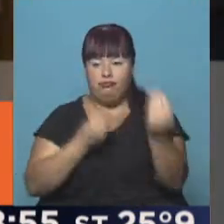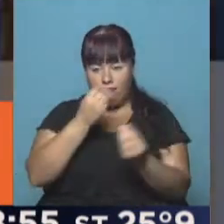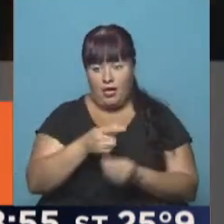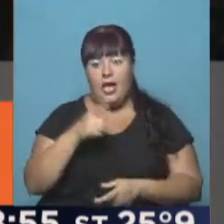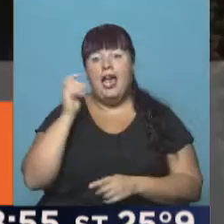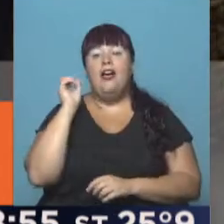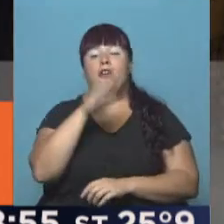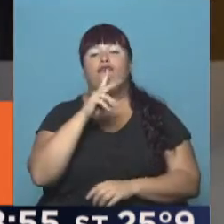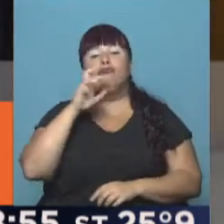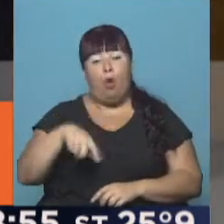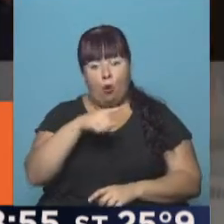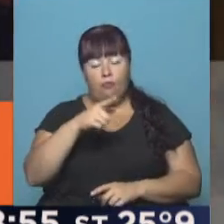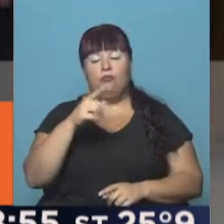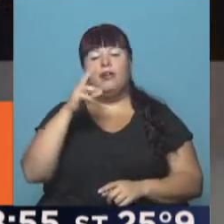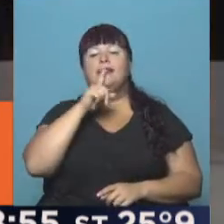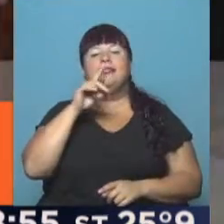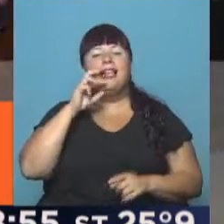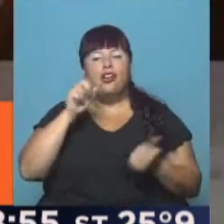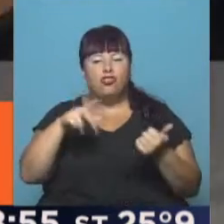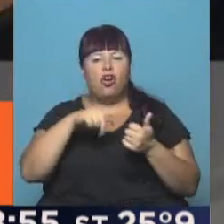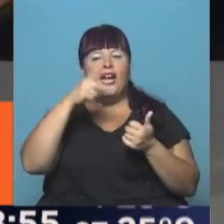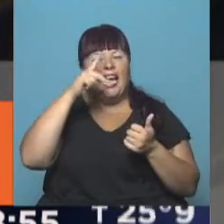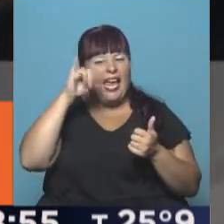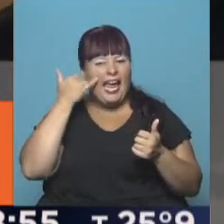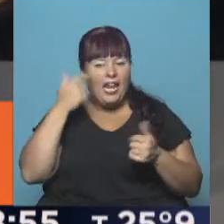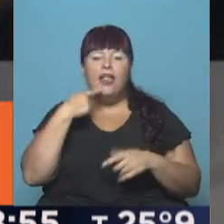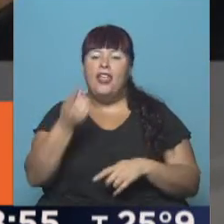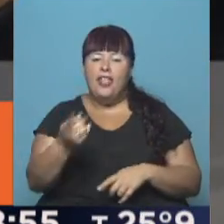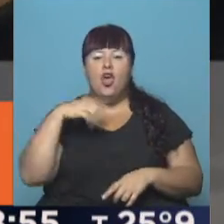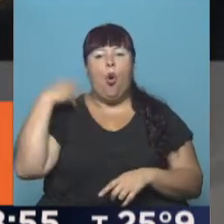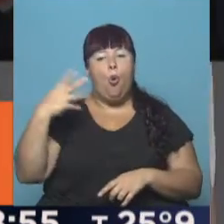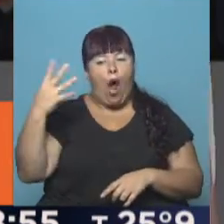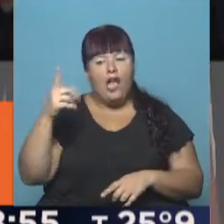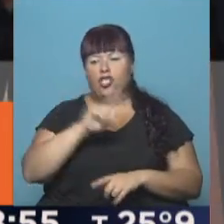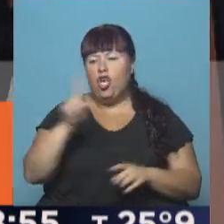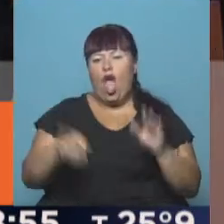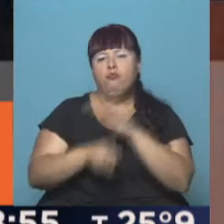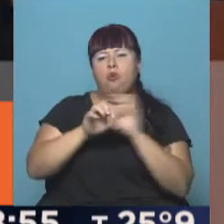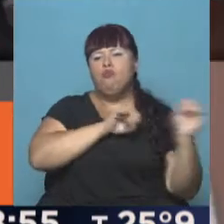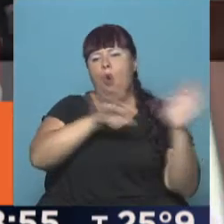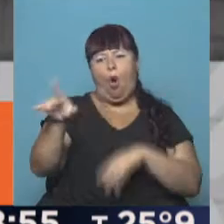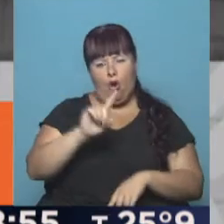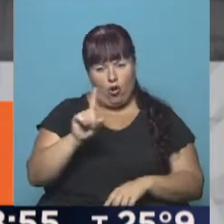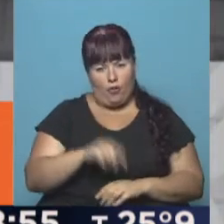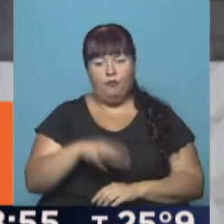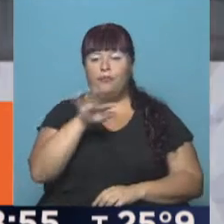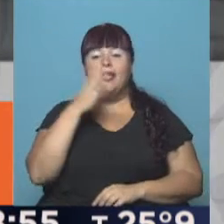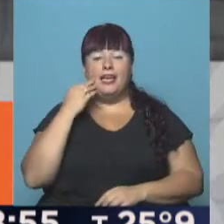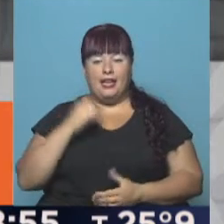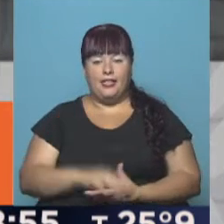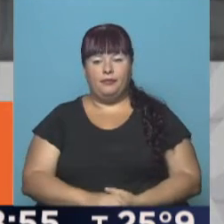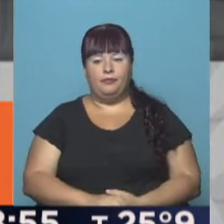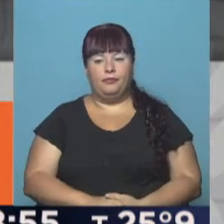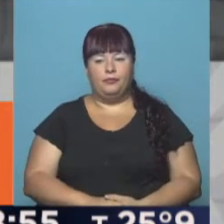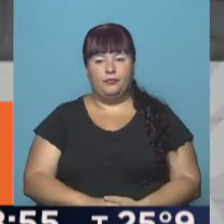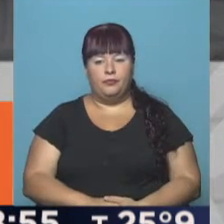Los enviados de Trump, Rex Tillerson y John Kelly, garantizaron que Washington no hará deportaciones masivas. Let me be very, very clear.